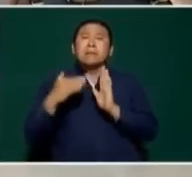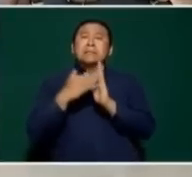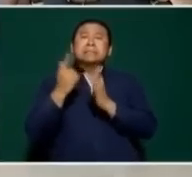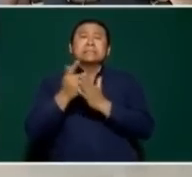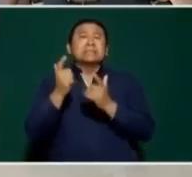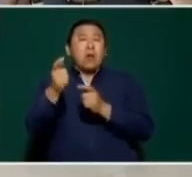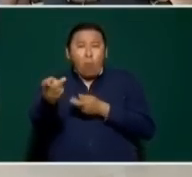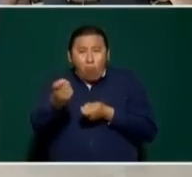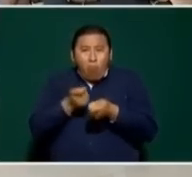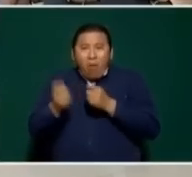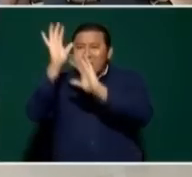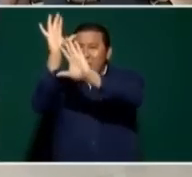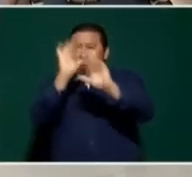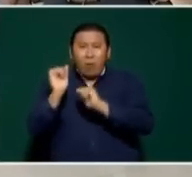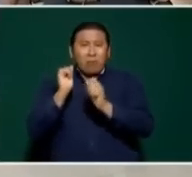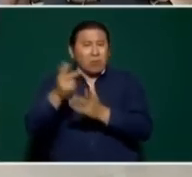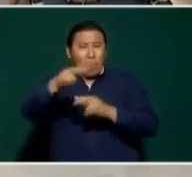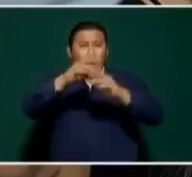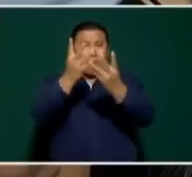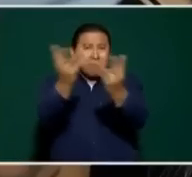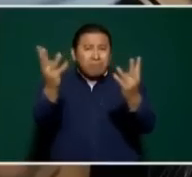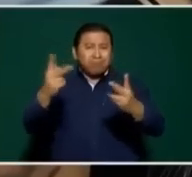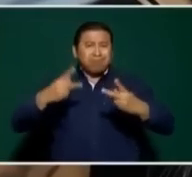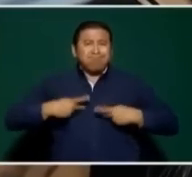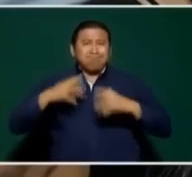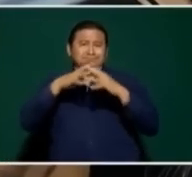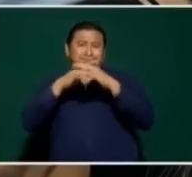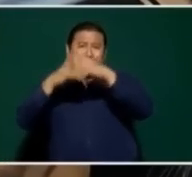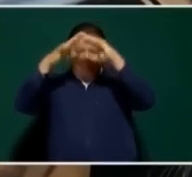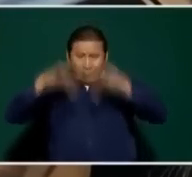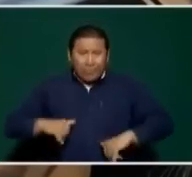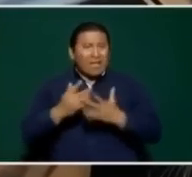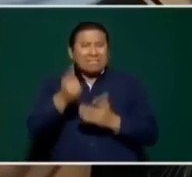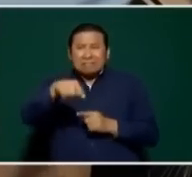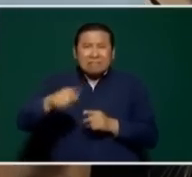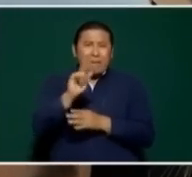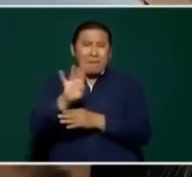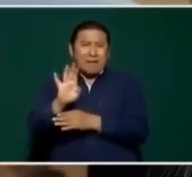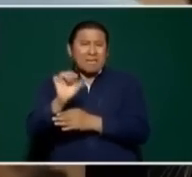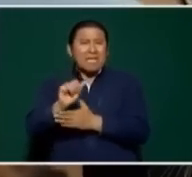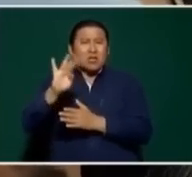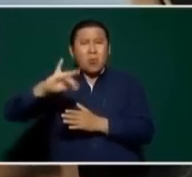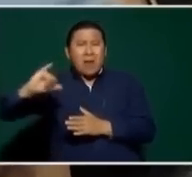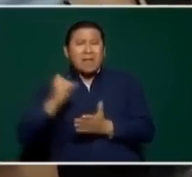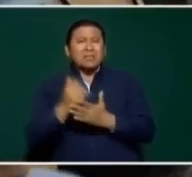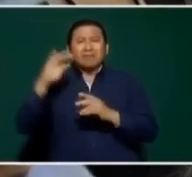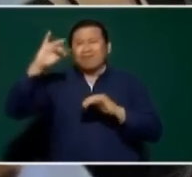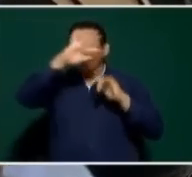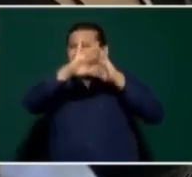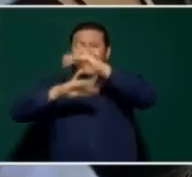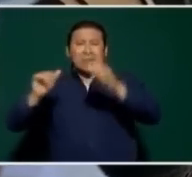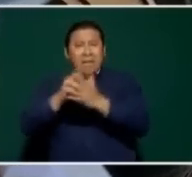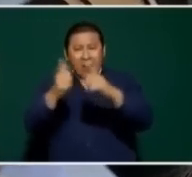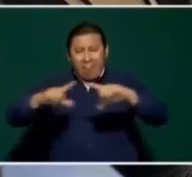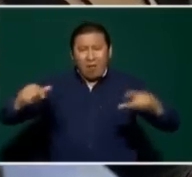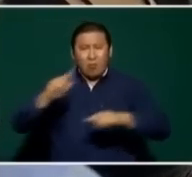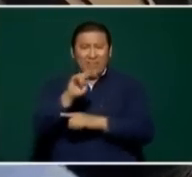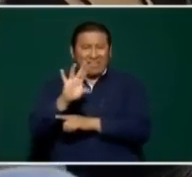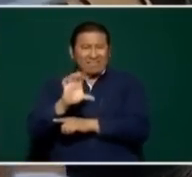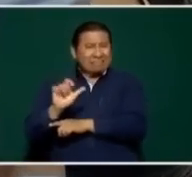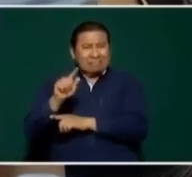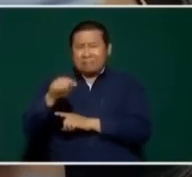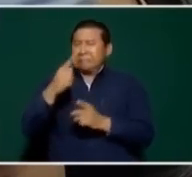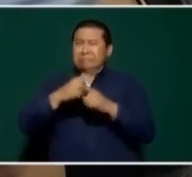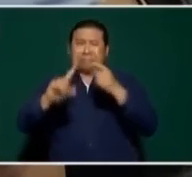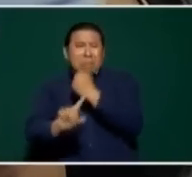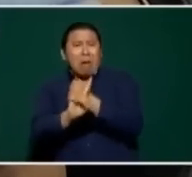9 millones de pesos de convenio, cuando el Auditorio del Bienestar está a punto de caerse. Tenemos el problema de Yumbalán, tenemos la contaminación de la laguna Nichupté,